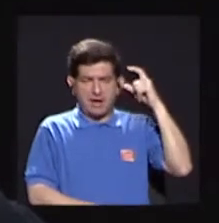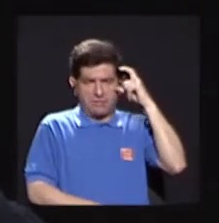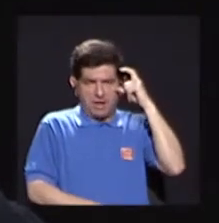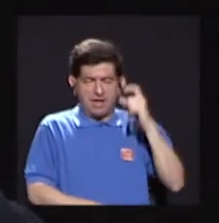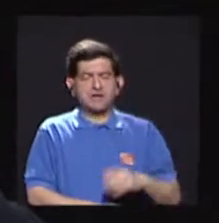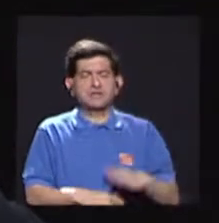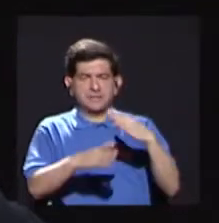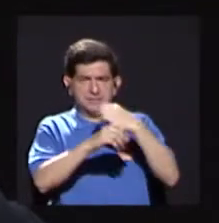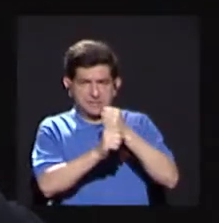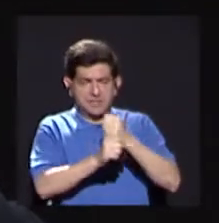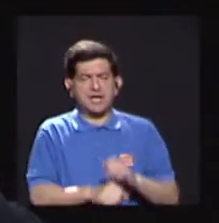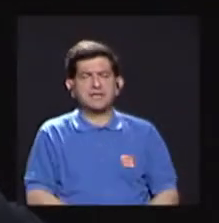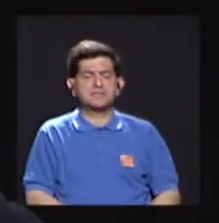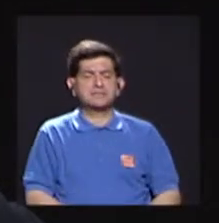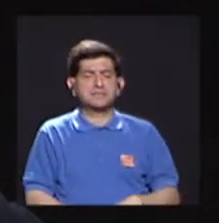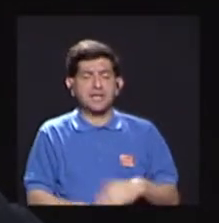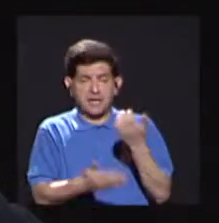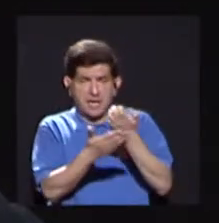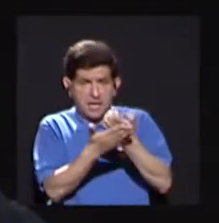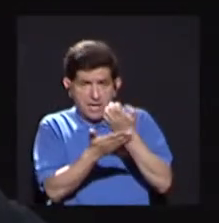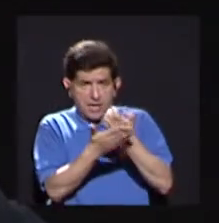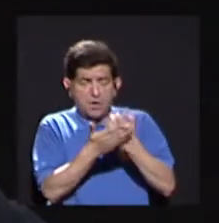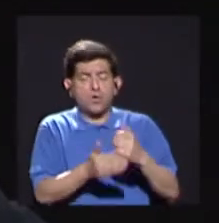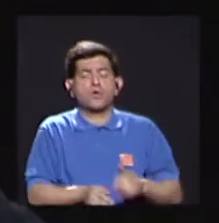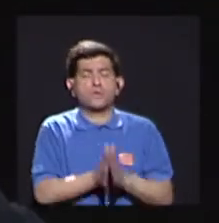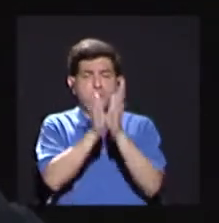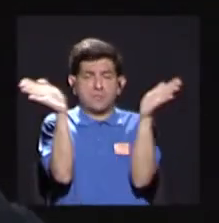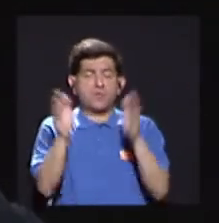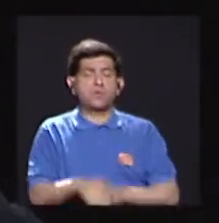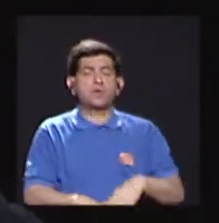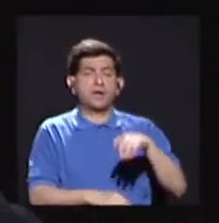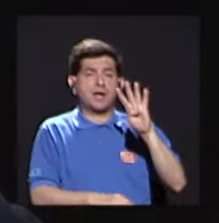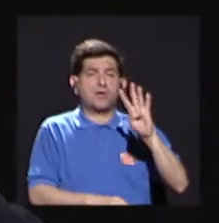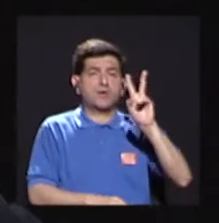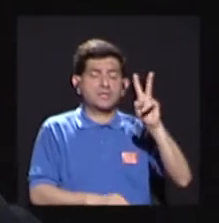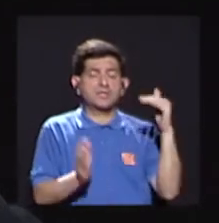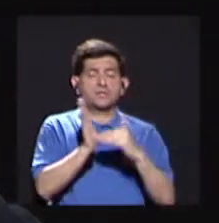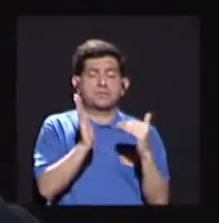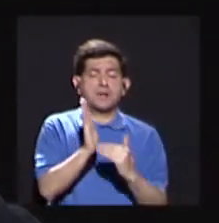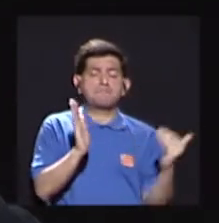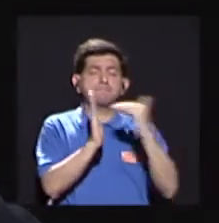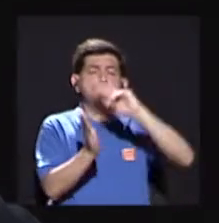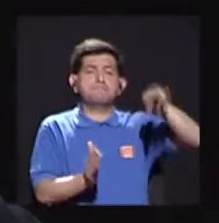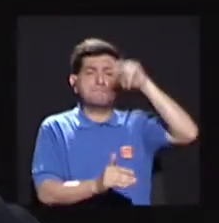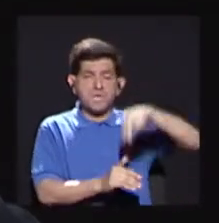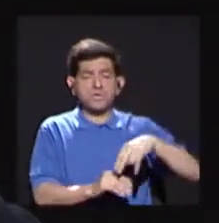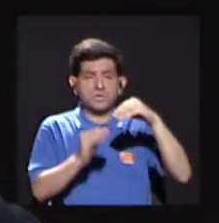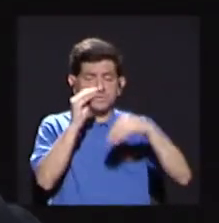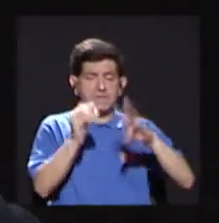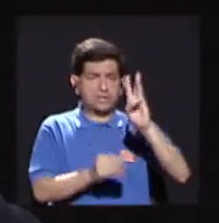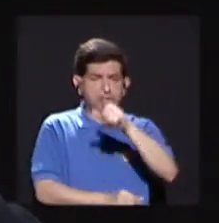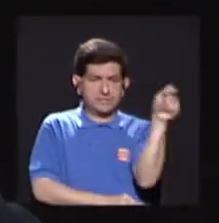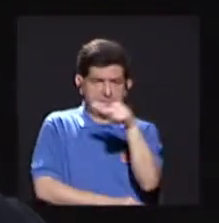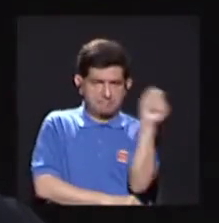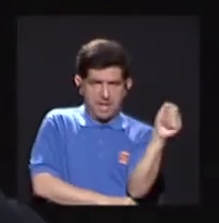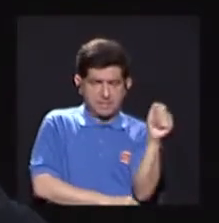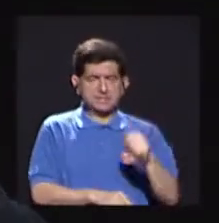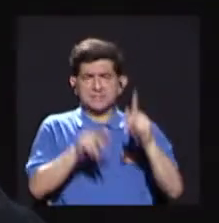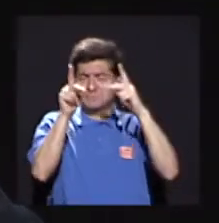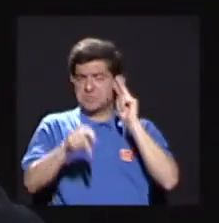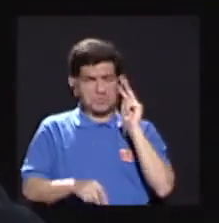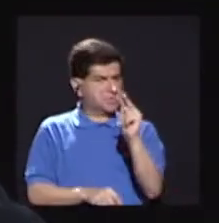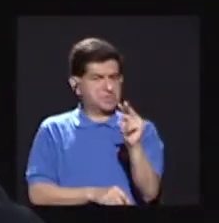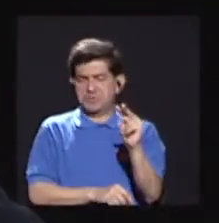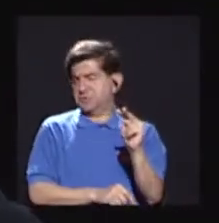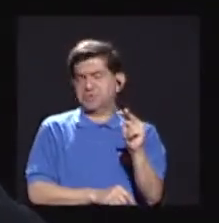economía de la administración pública fueron de 42 mil millones de colones en menos de seis meses eso la gente no lo ve